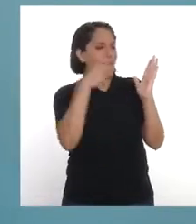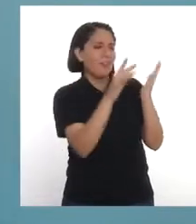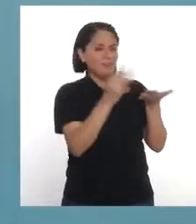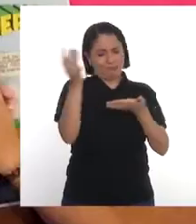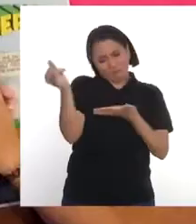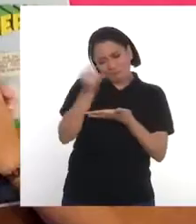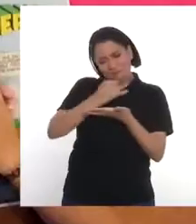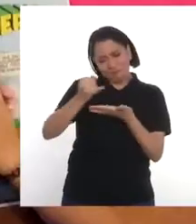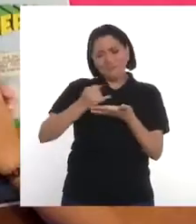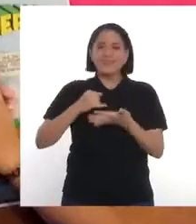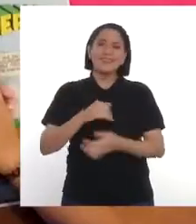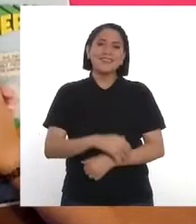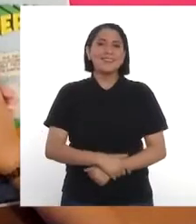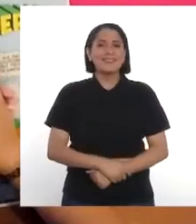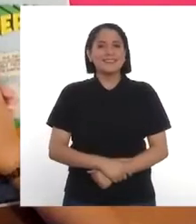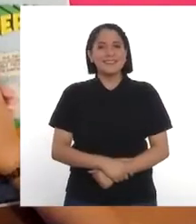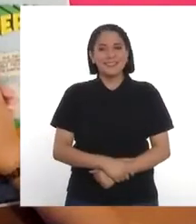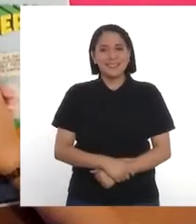blanco.